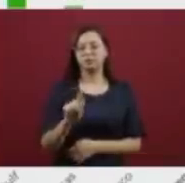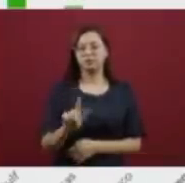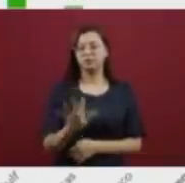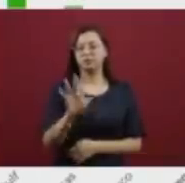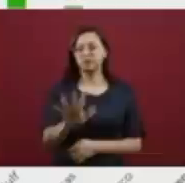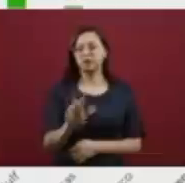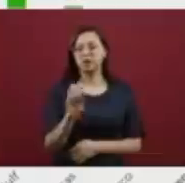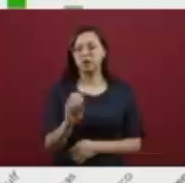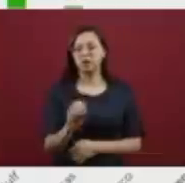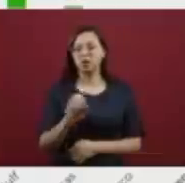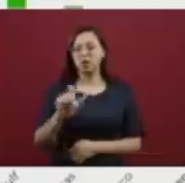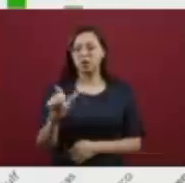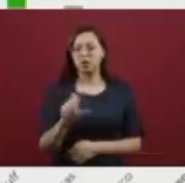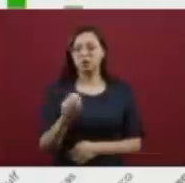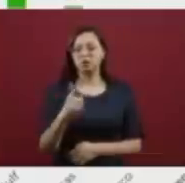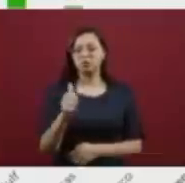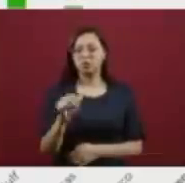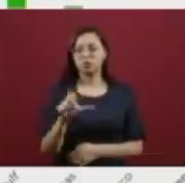19.75, Oxogas